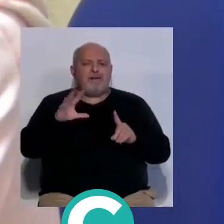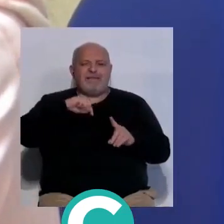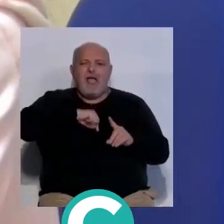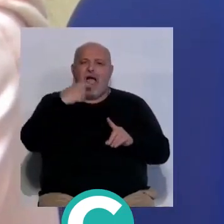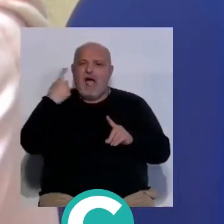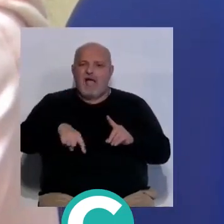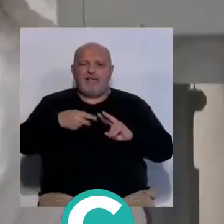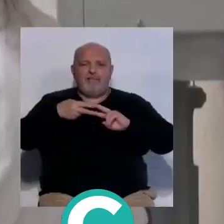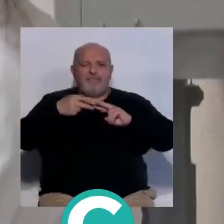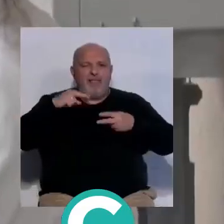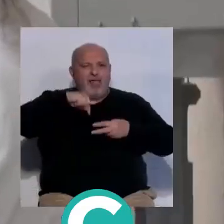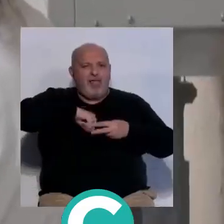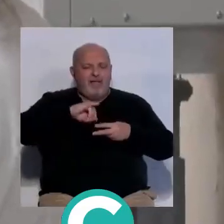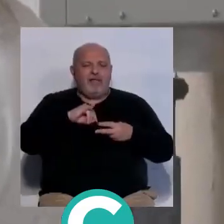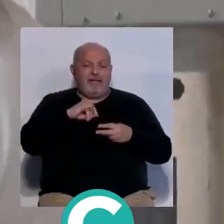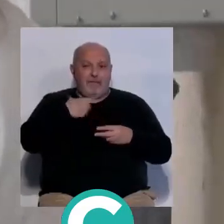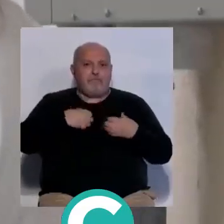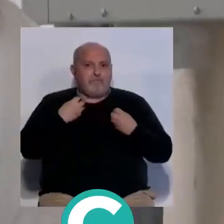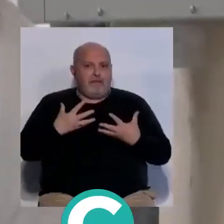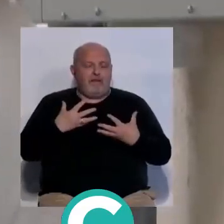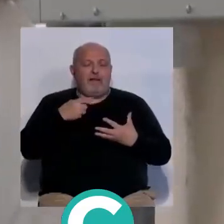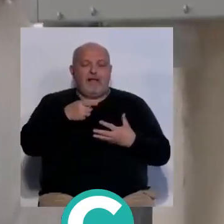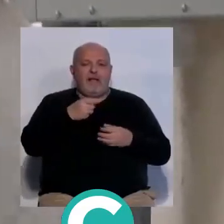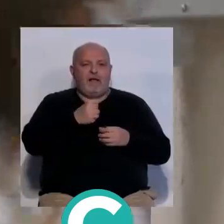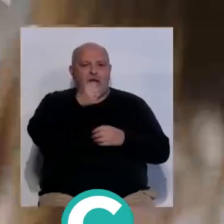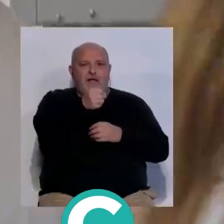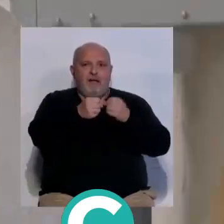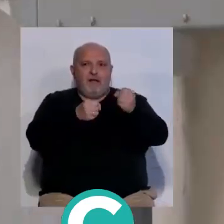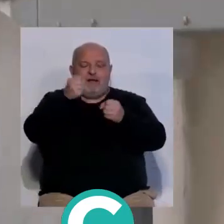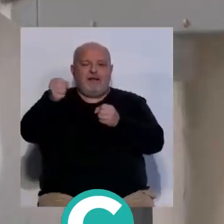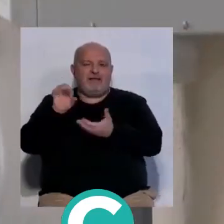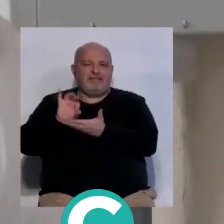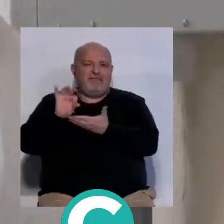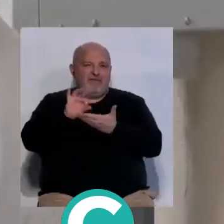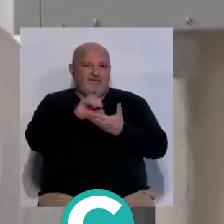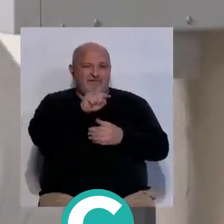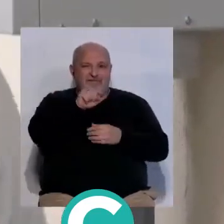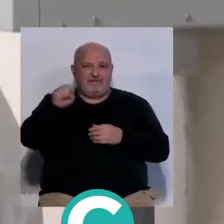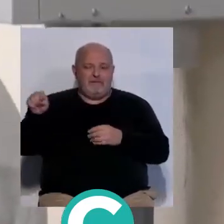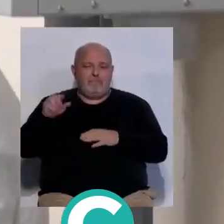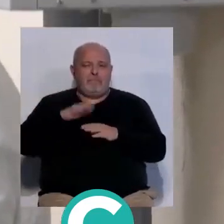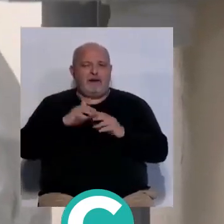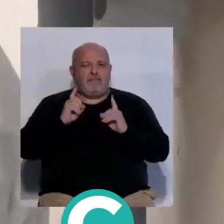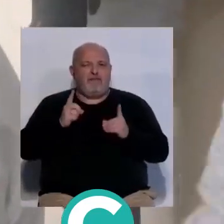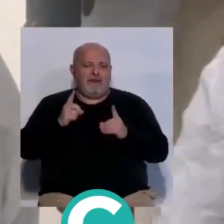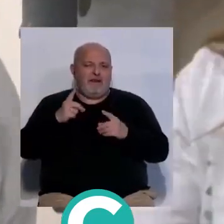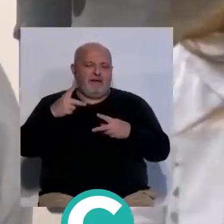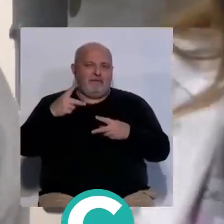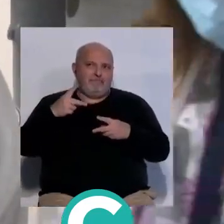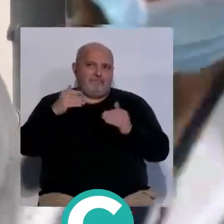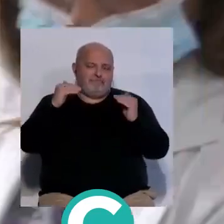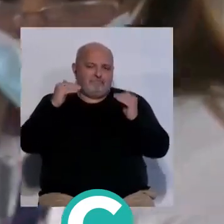que tienen esta susceptibilidad. Vamos a coordinar que esas personas sean derivadas a los distintos servicios implicados para prevenir el tipo de cáncer que